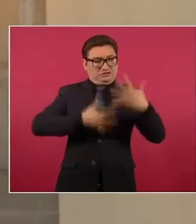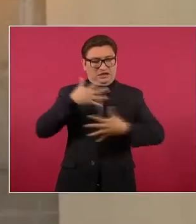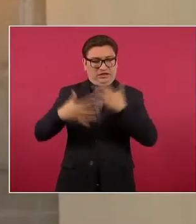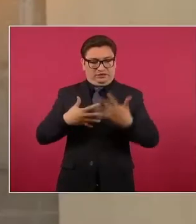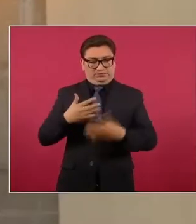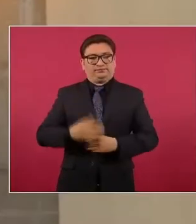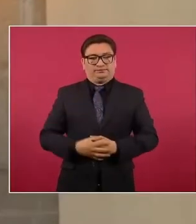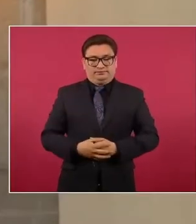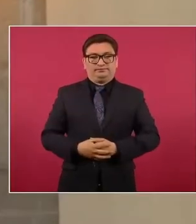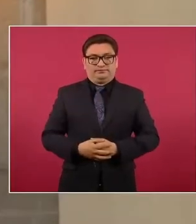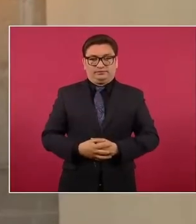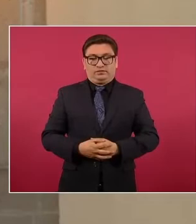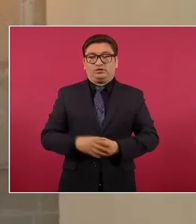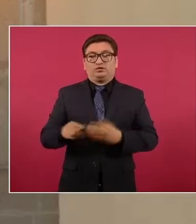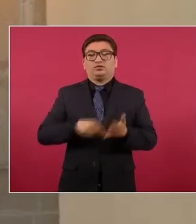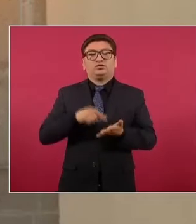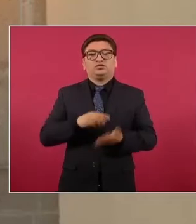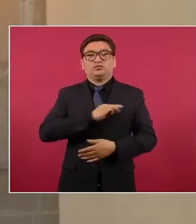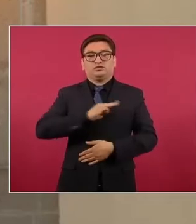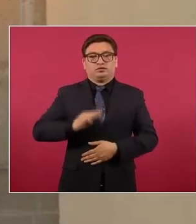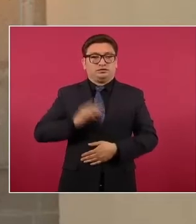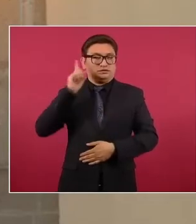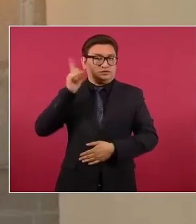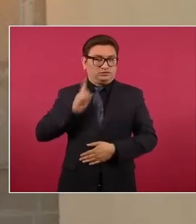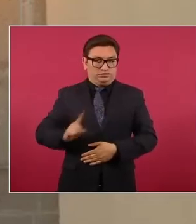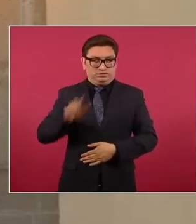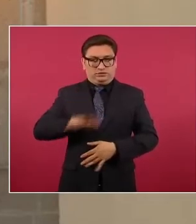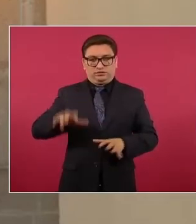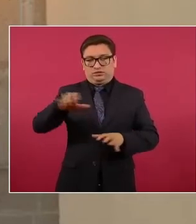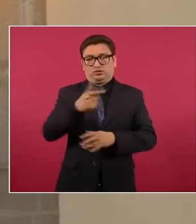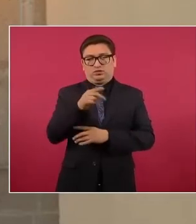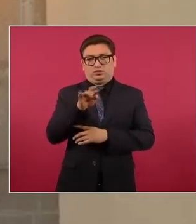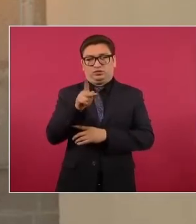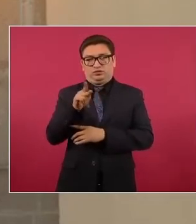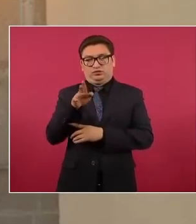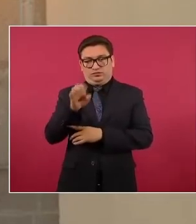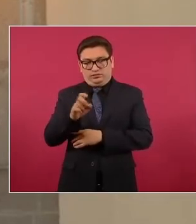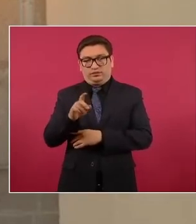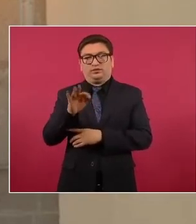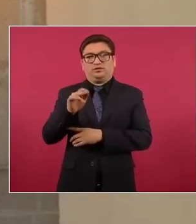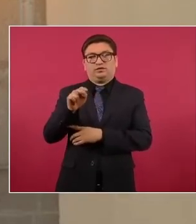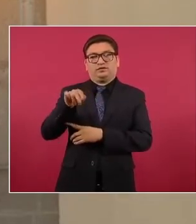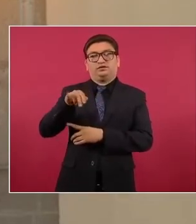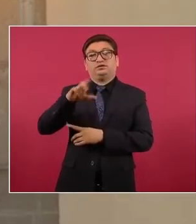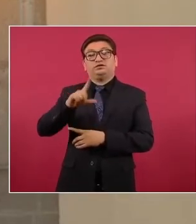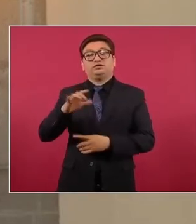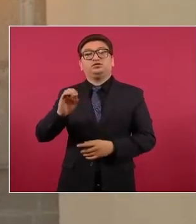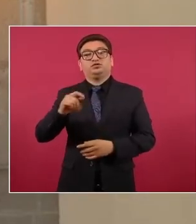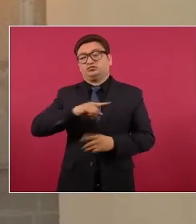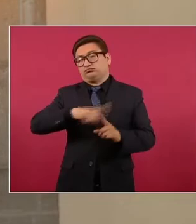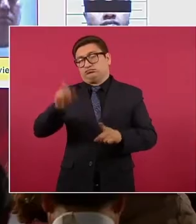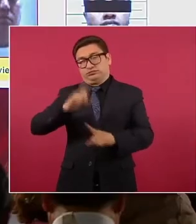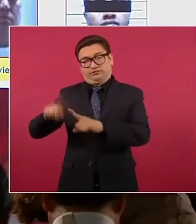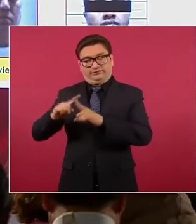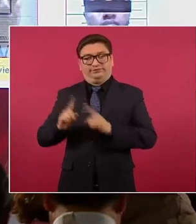fundamentalmente en los municipios de Zacatecas, Guadalupe y Fresnillo, entre otros.